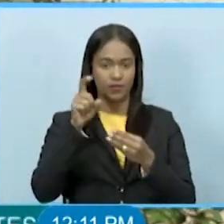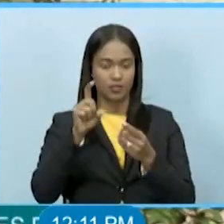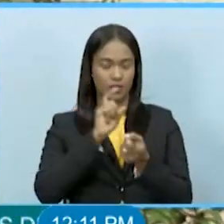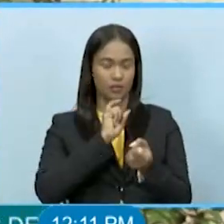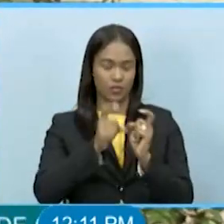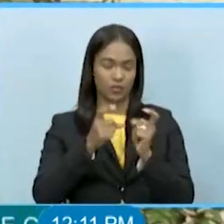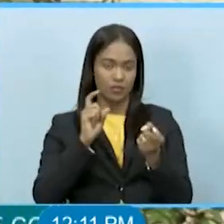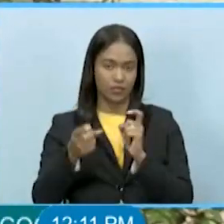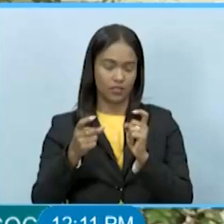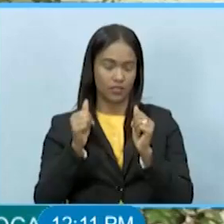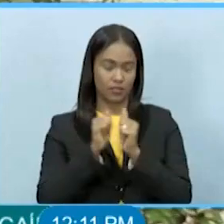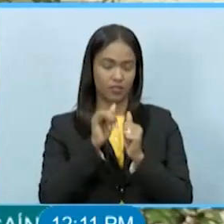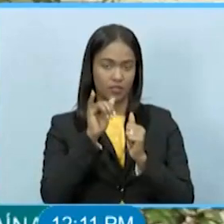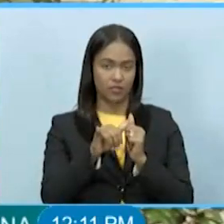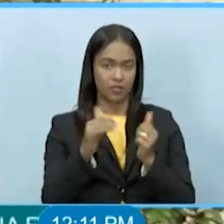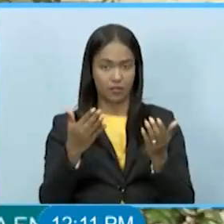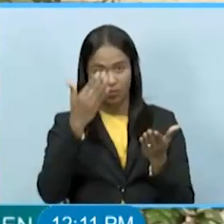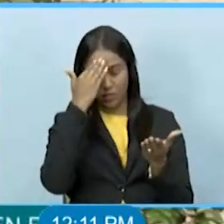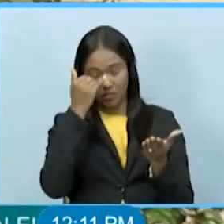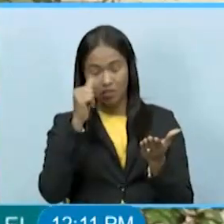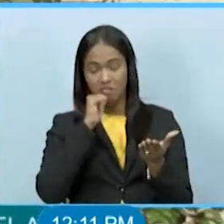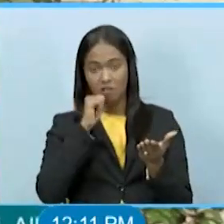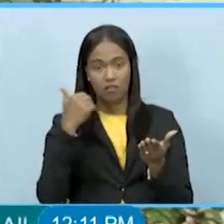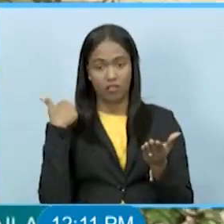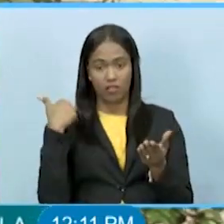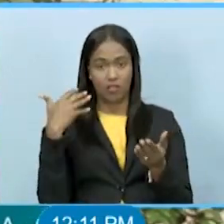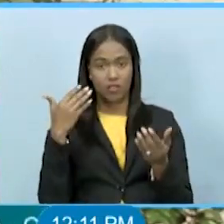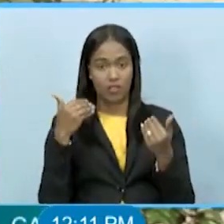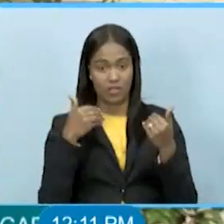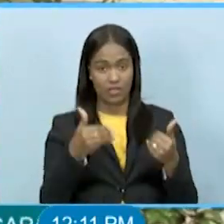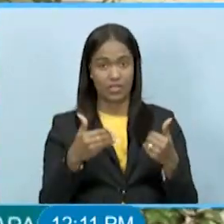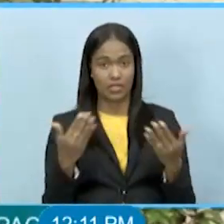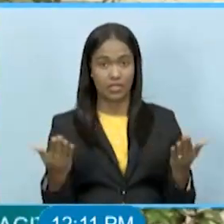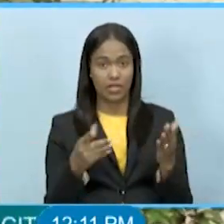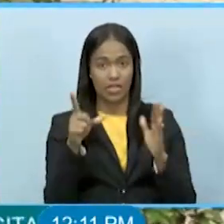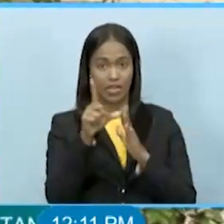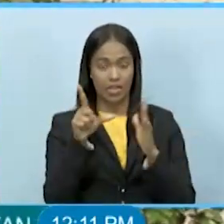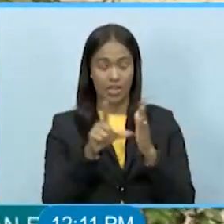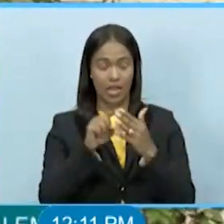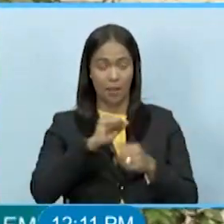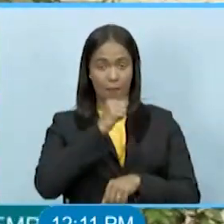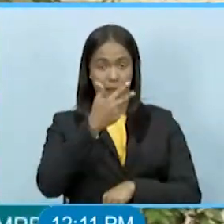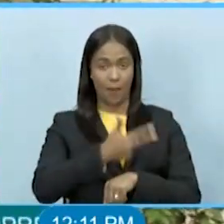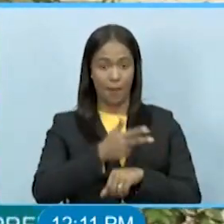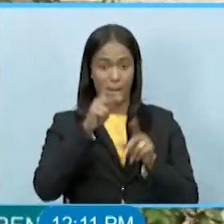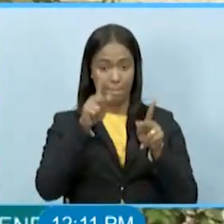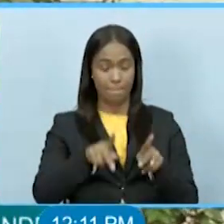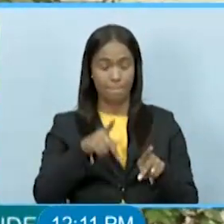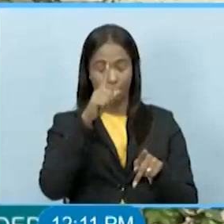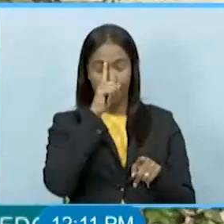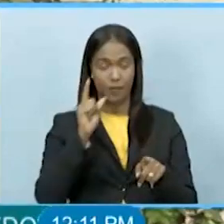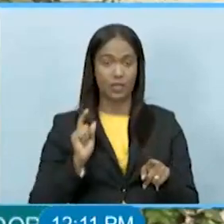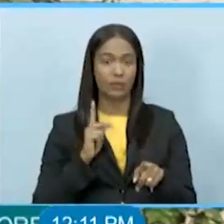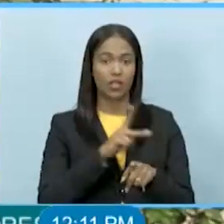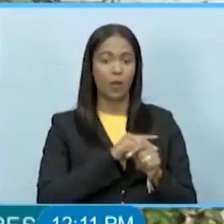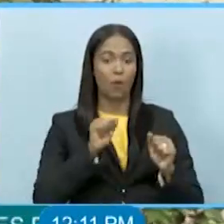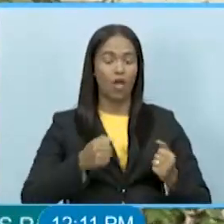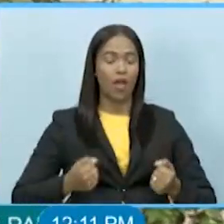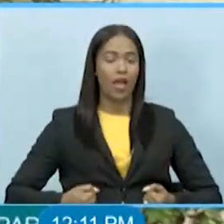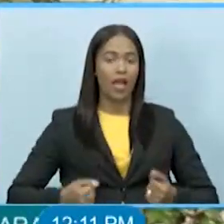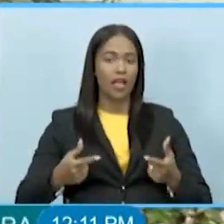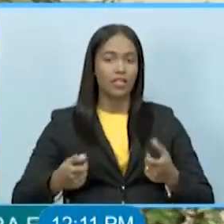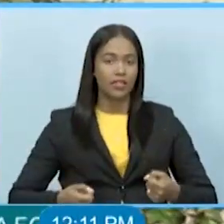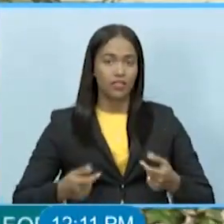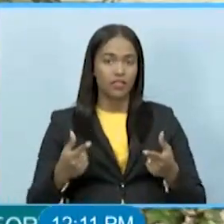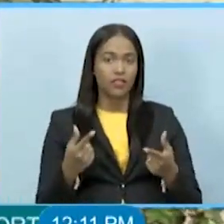modificados de manera sustancial porque no se concibe que la ley apruebe que un candidato a diputado pueda gastar en